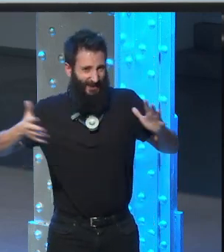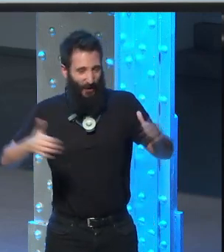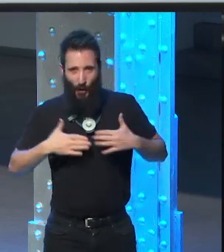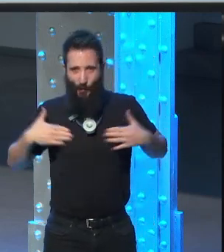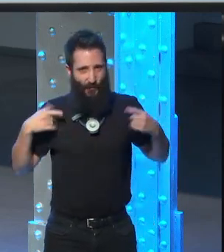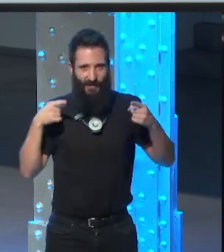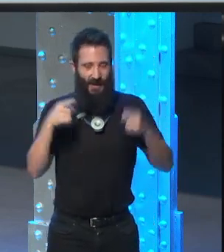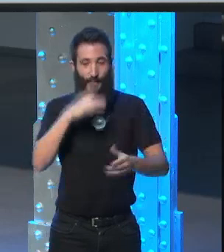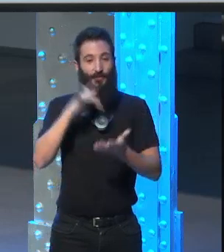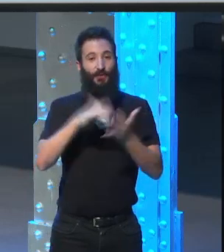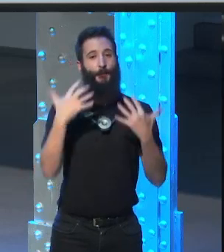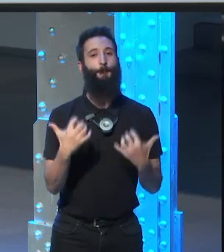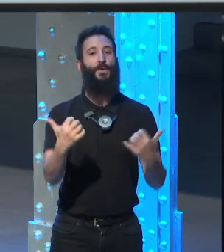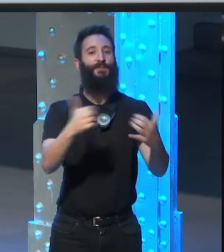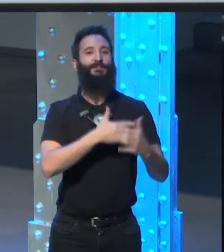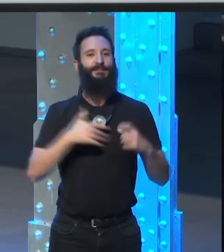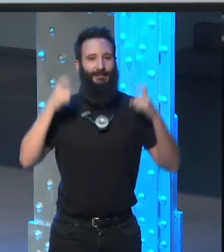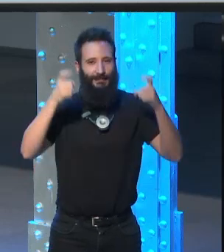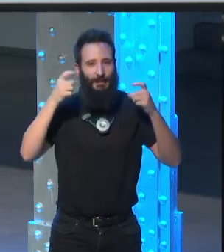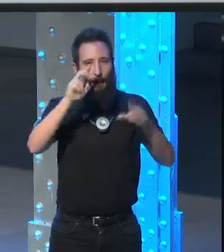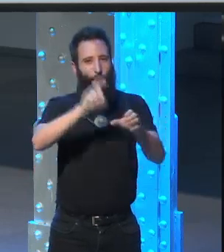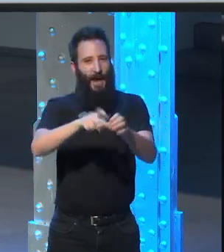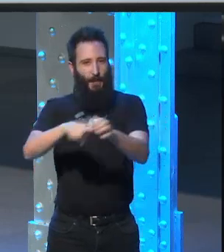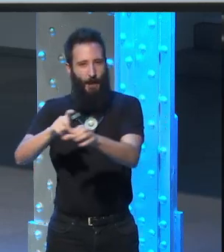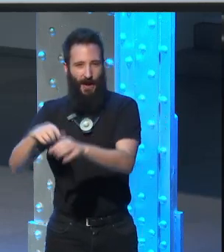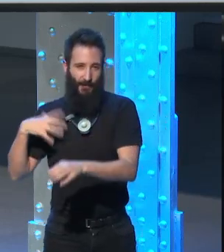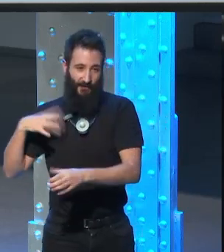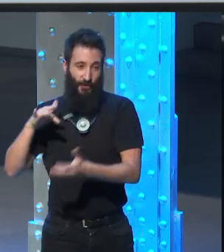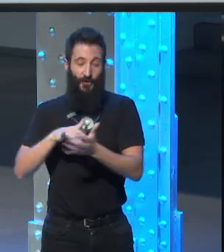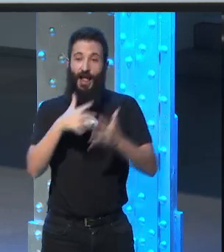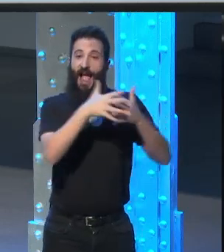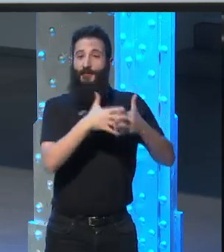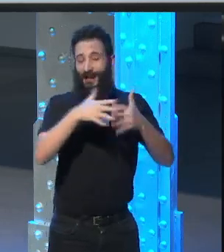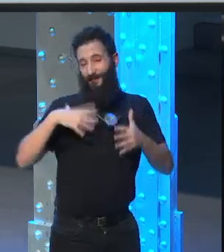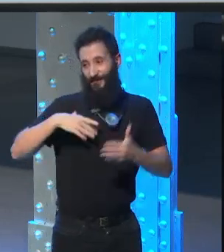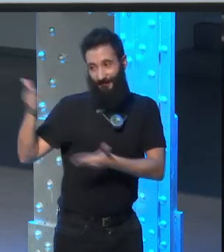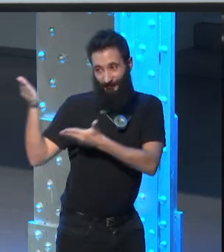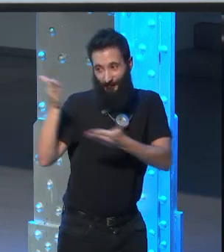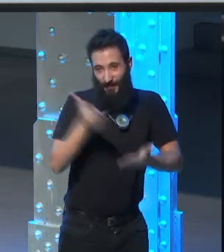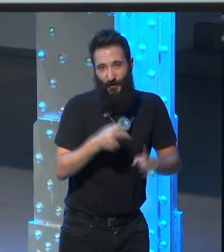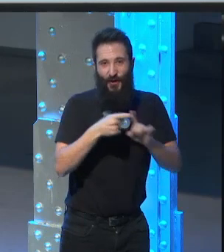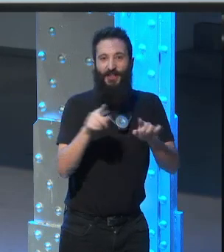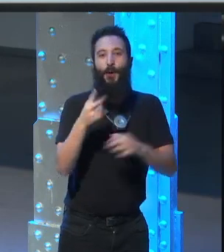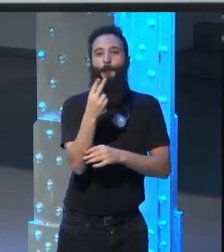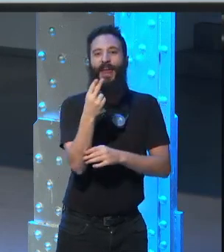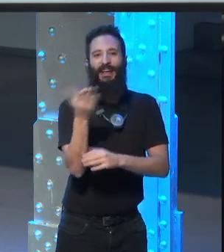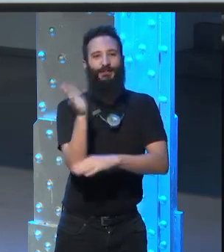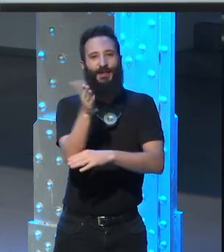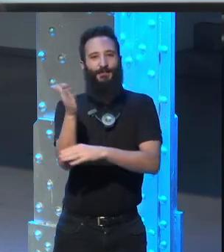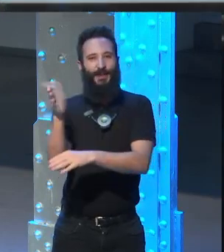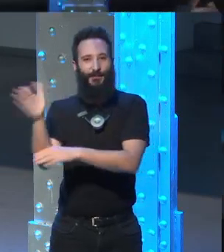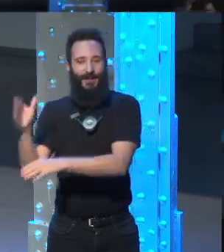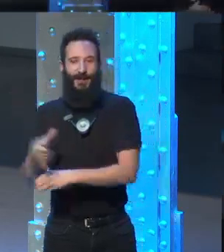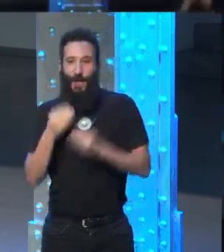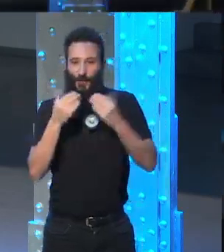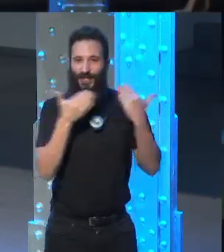que queremos que el público participe. Y ahora, si América quiere venir a presentar las parejas, le doy el paso. Gracias,